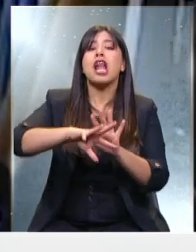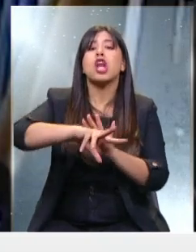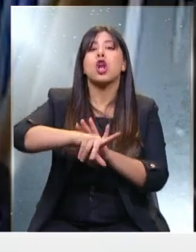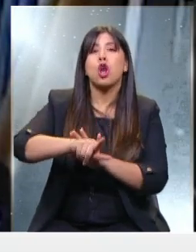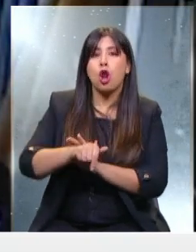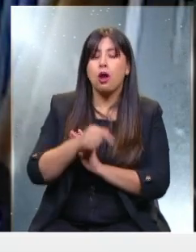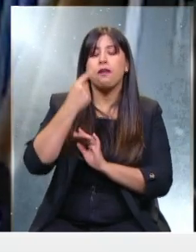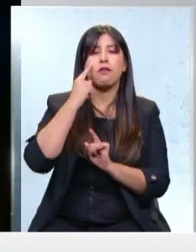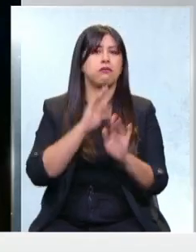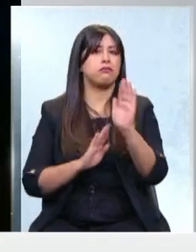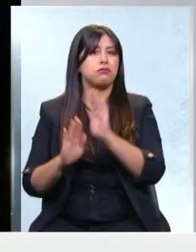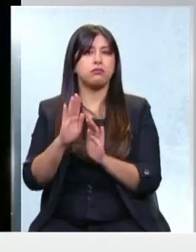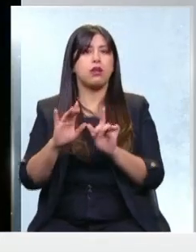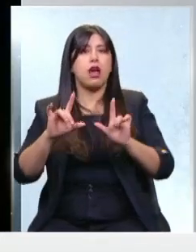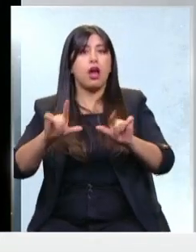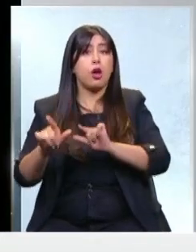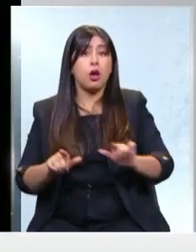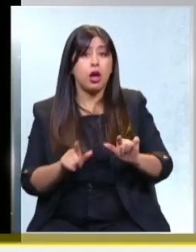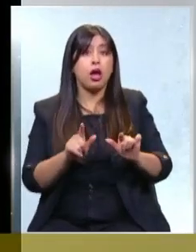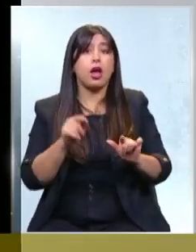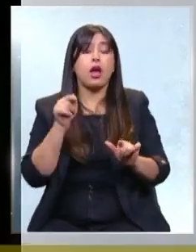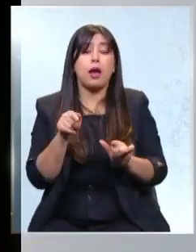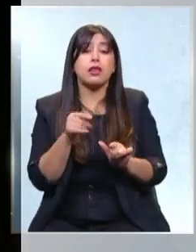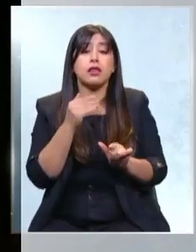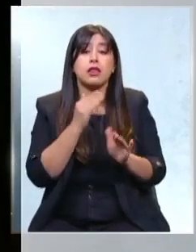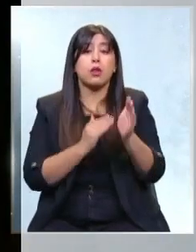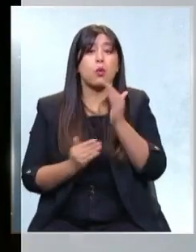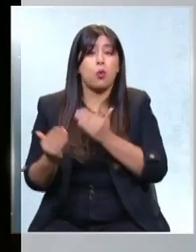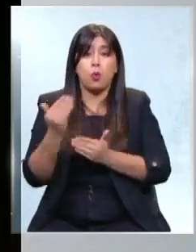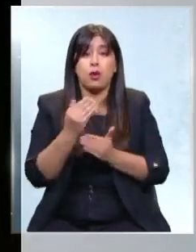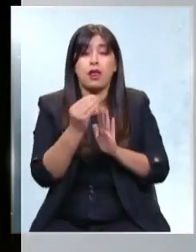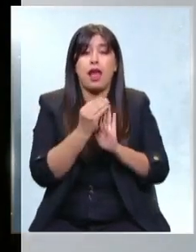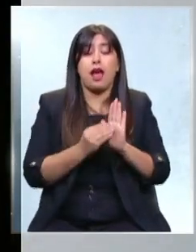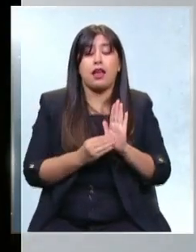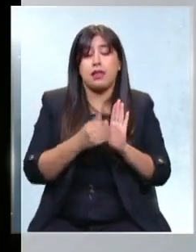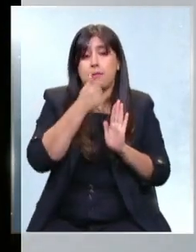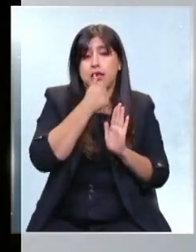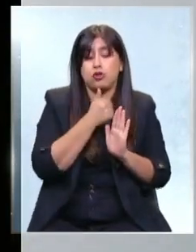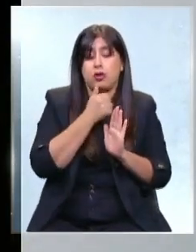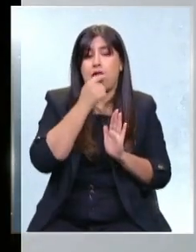a mantener precauciones para evitar robos y proteger sus datos personales.